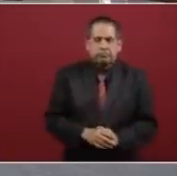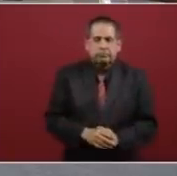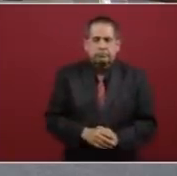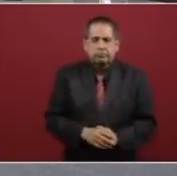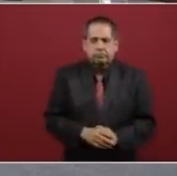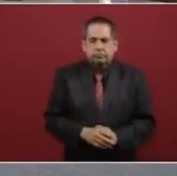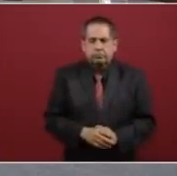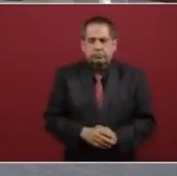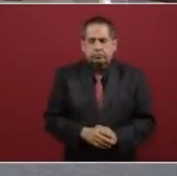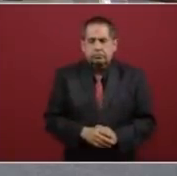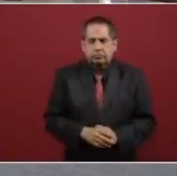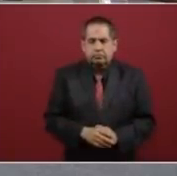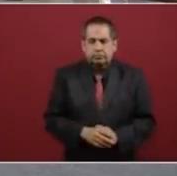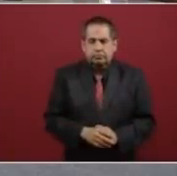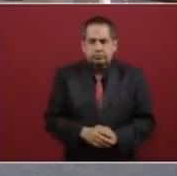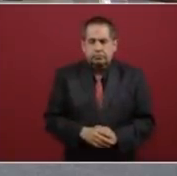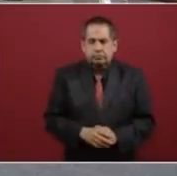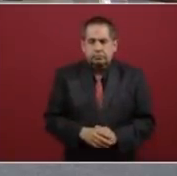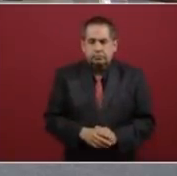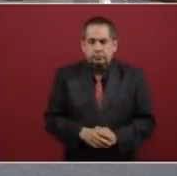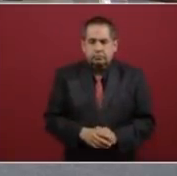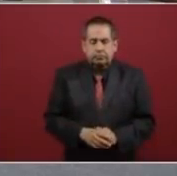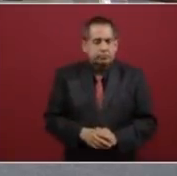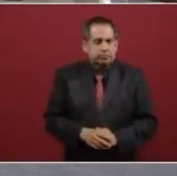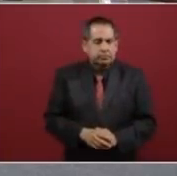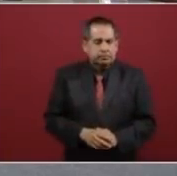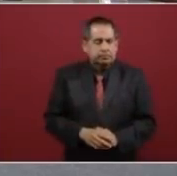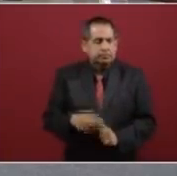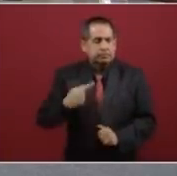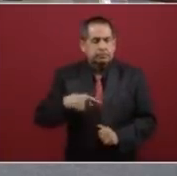¿Cree que sea posible que no sea el Estado el que asuma